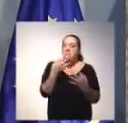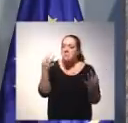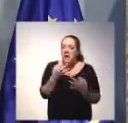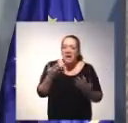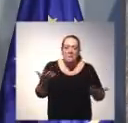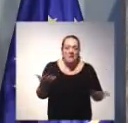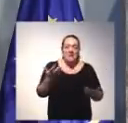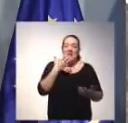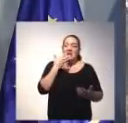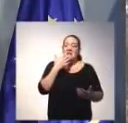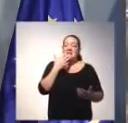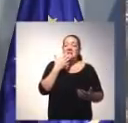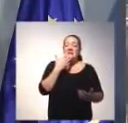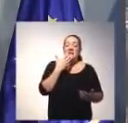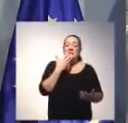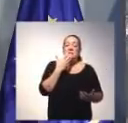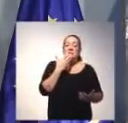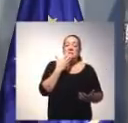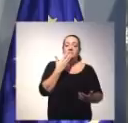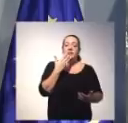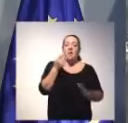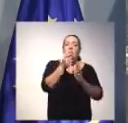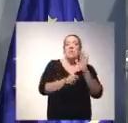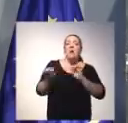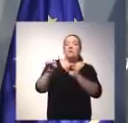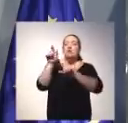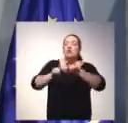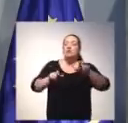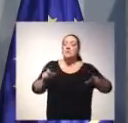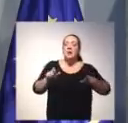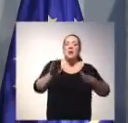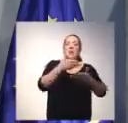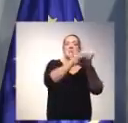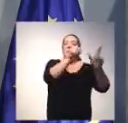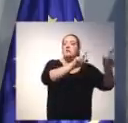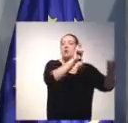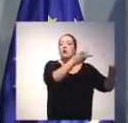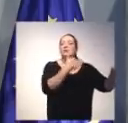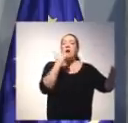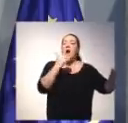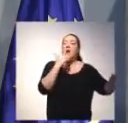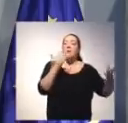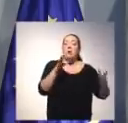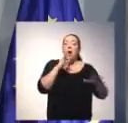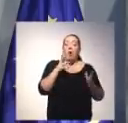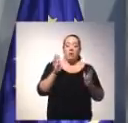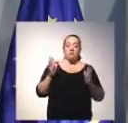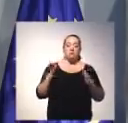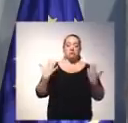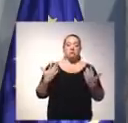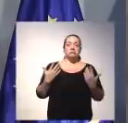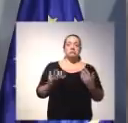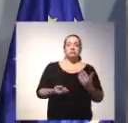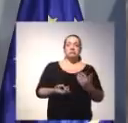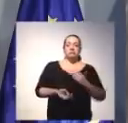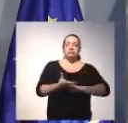con si se iba a hacer algún tipo de o cualquier otro tipo de medida de protección civil con el resto de la población, pero claro, me encuentro con, me ha creado